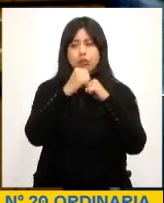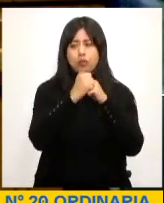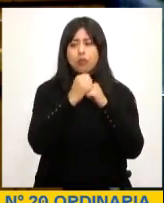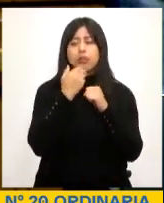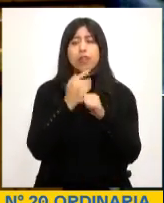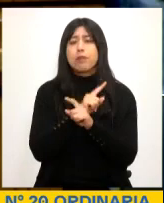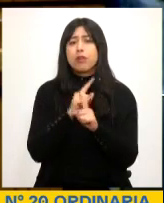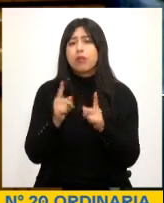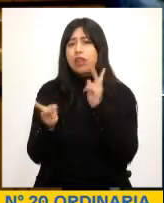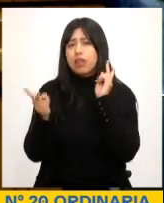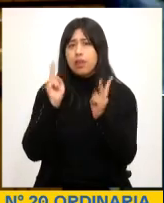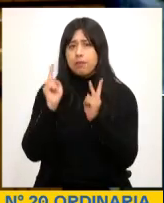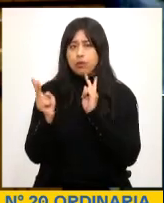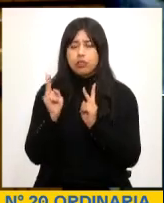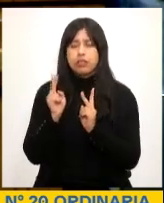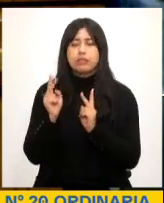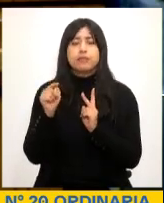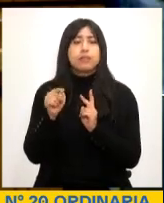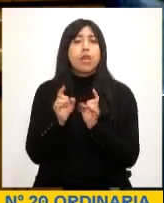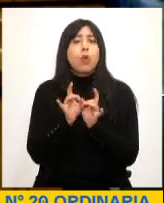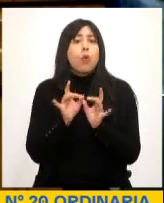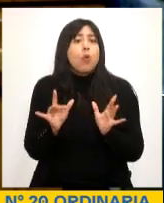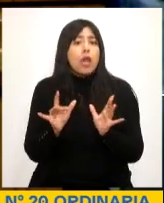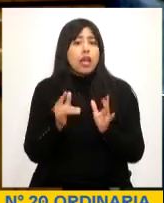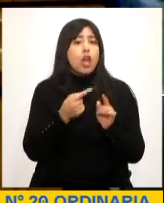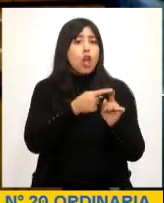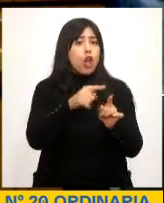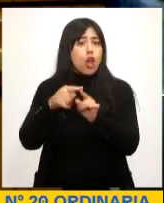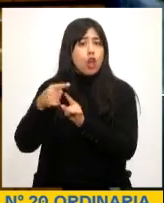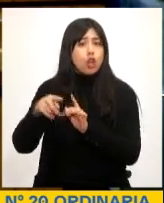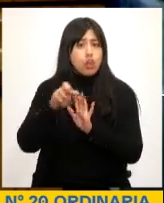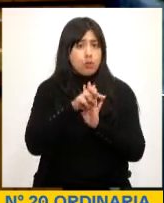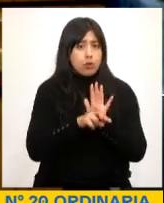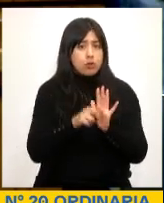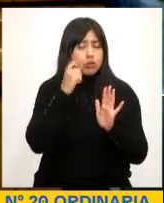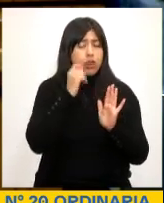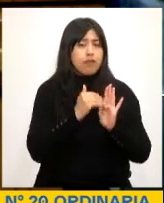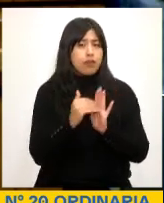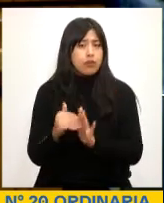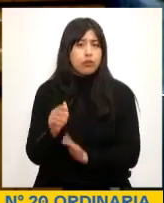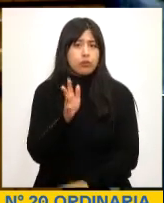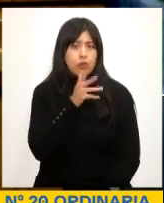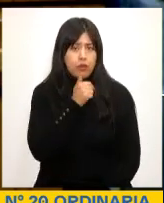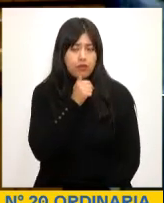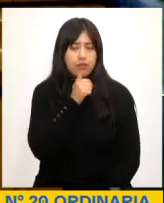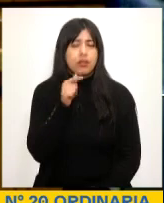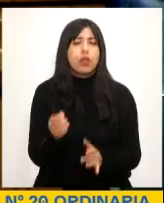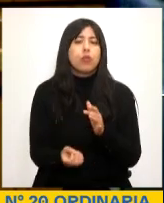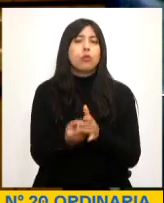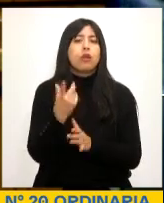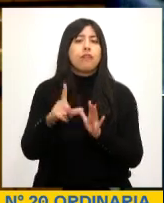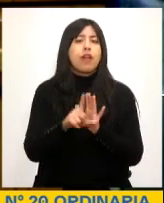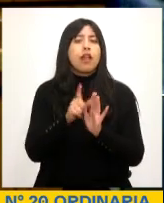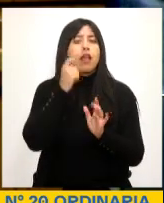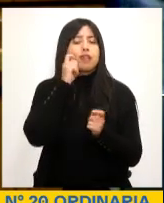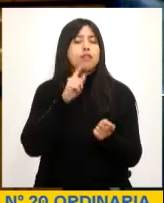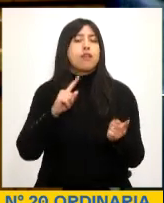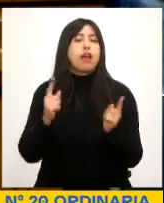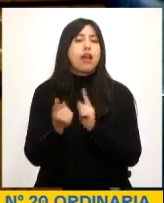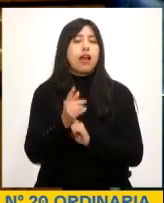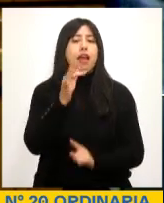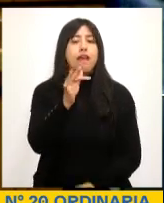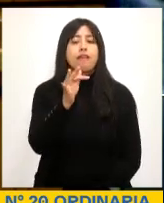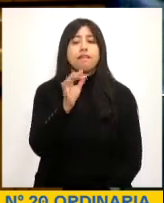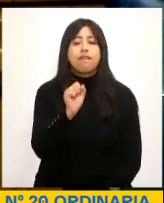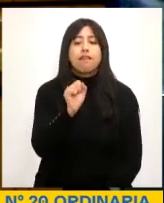transporte y en cualquier otro proyecto que no suponga un gasto permanente con esta nueva ley se introducen cambios importantes en el Far con